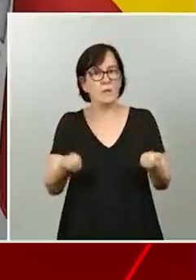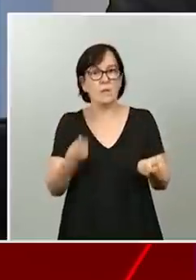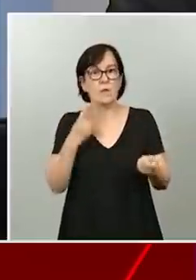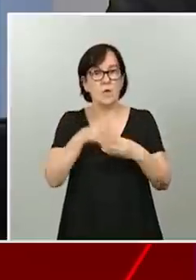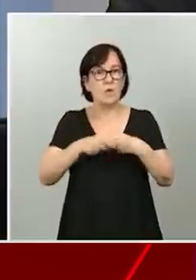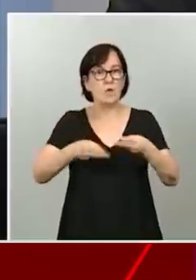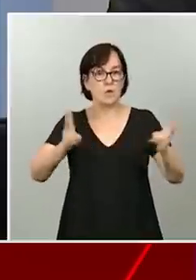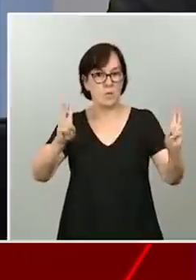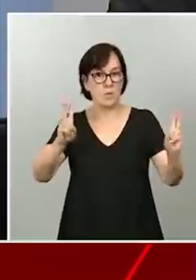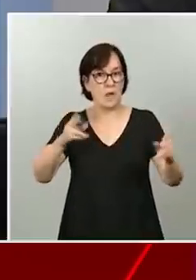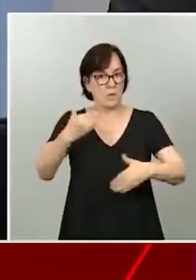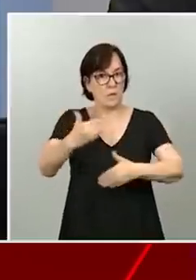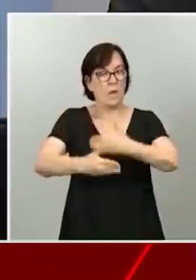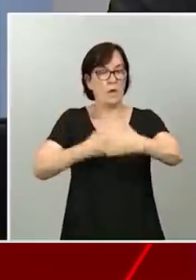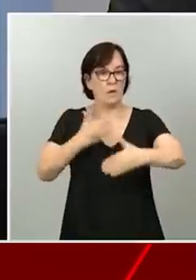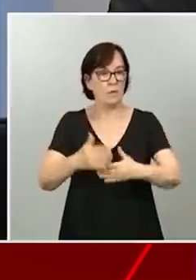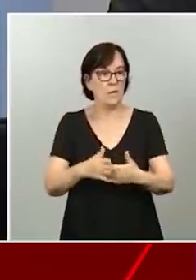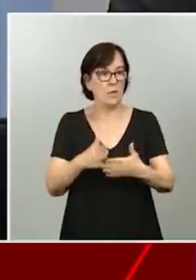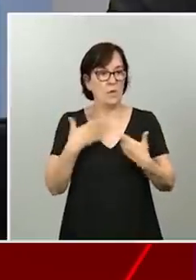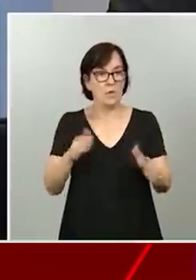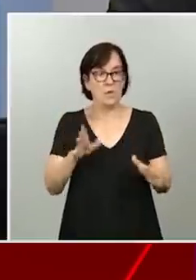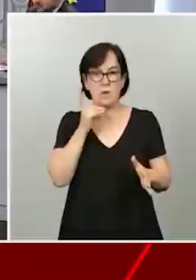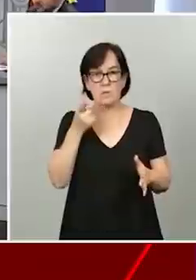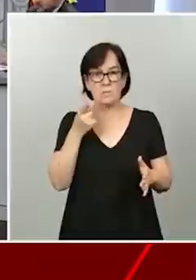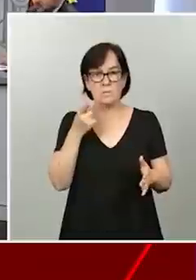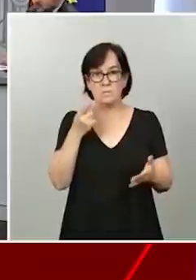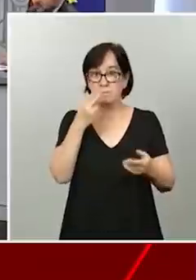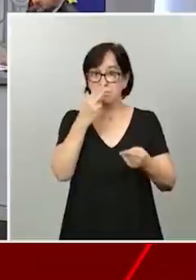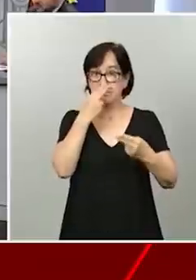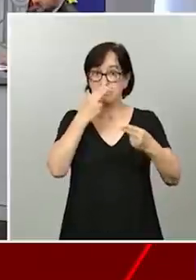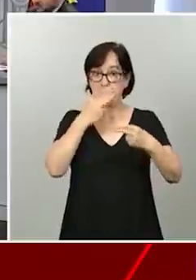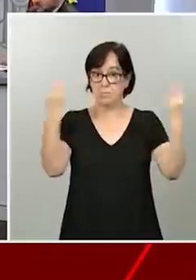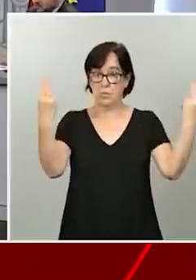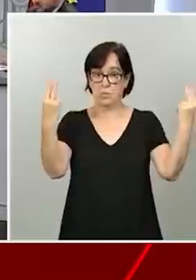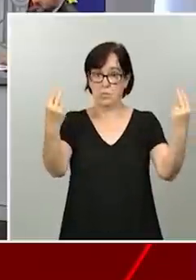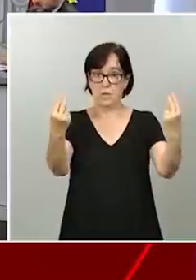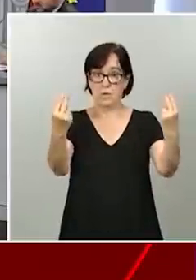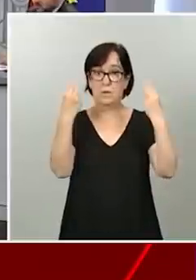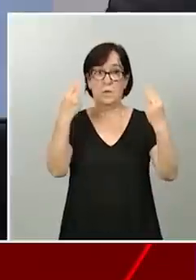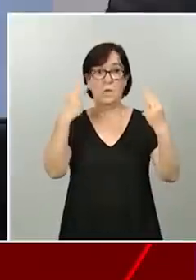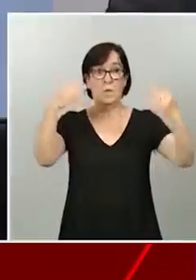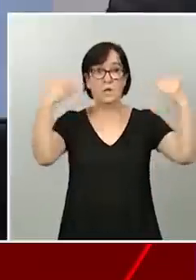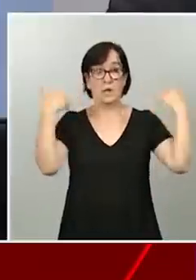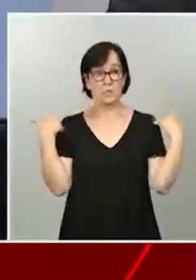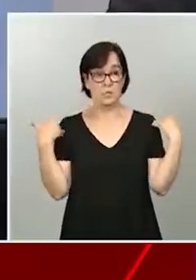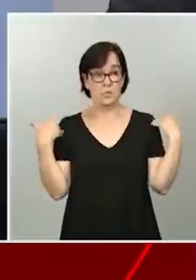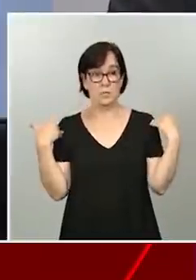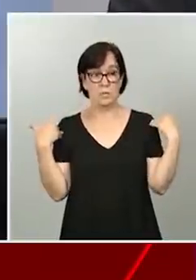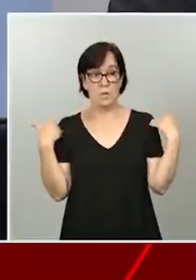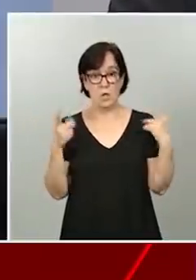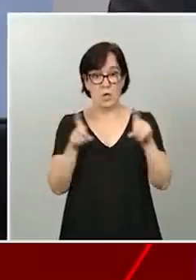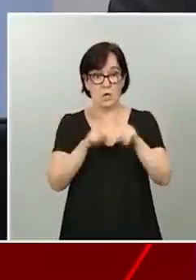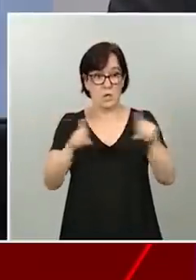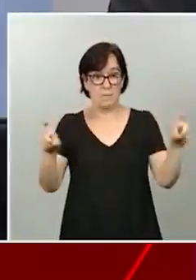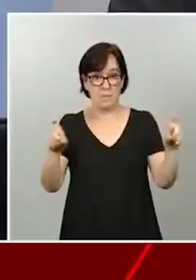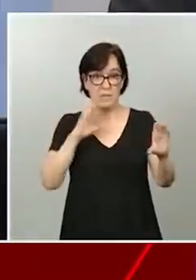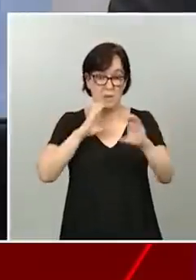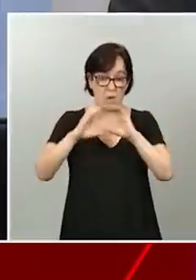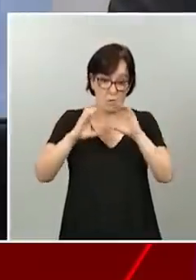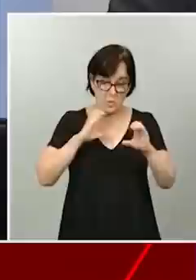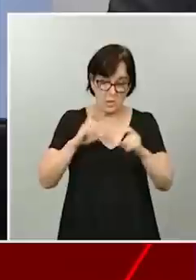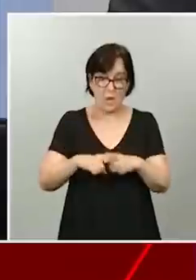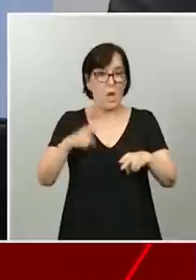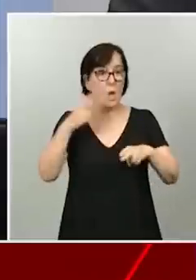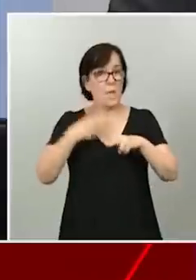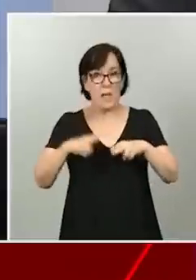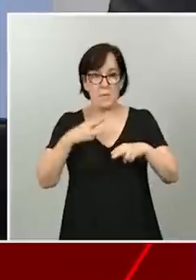partido plenamente democrático, y la única forma de verlo de una forma extremista, de una manera extremista, es haber entrado en esta dinámica en